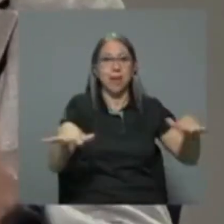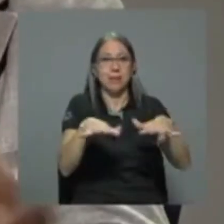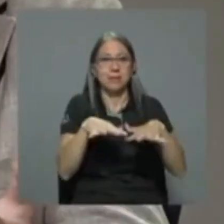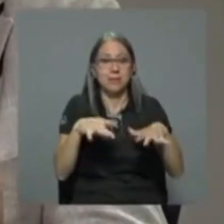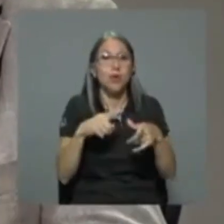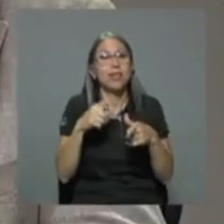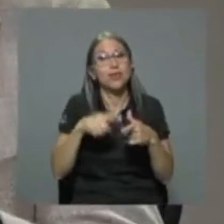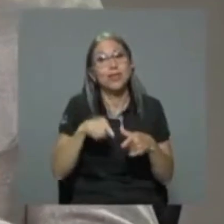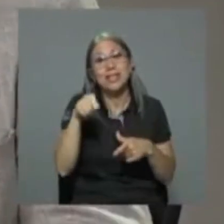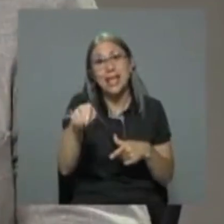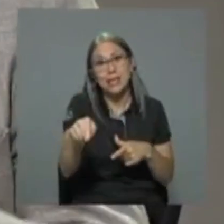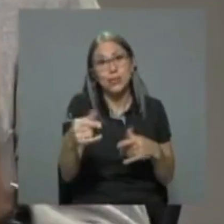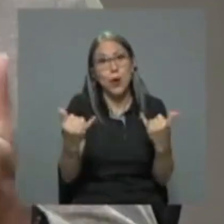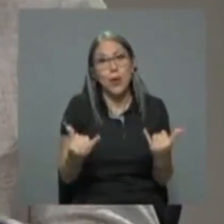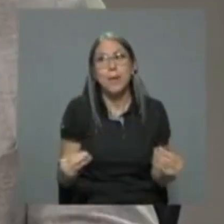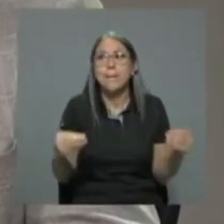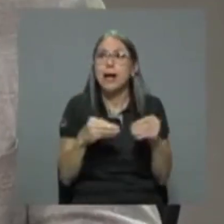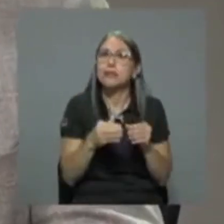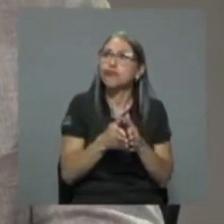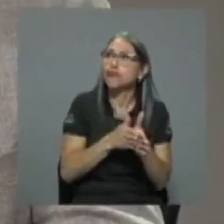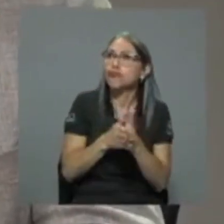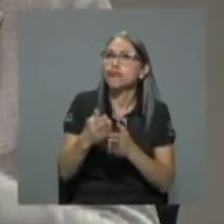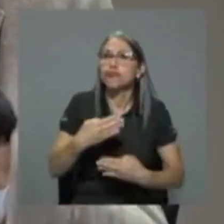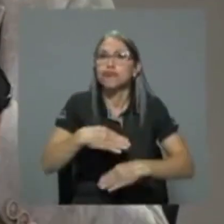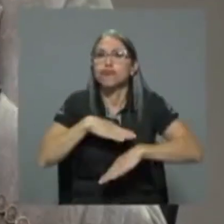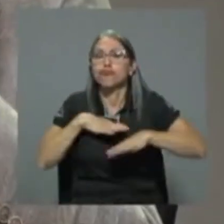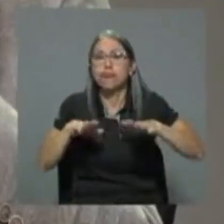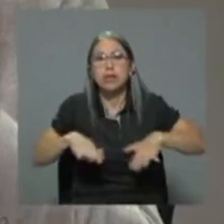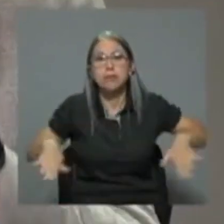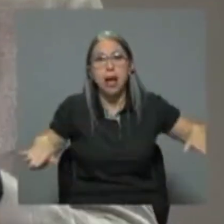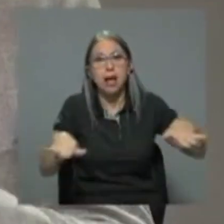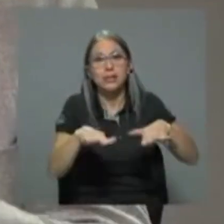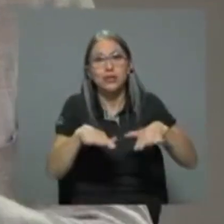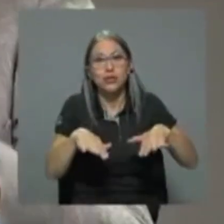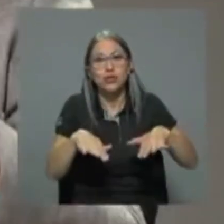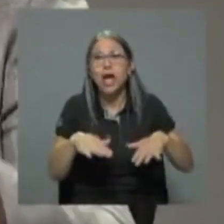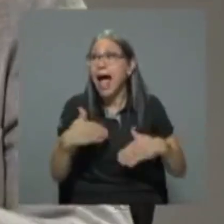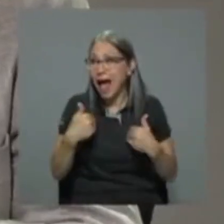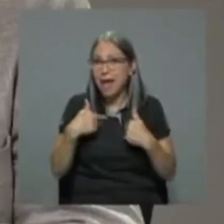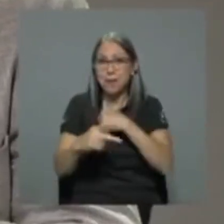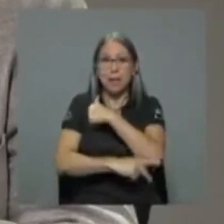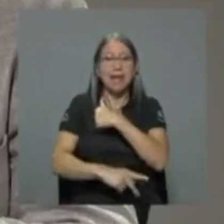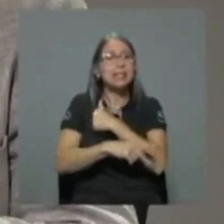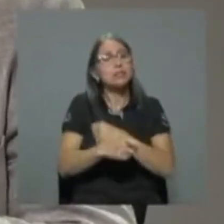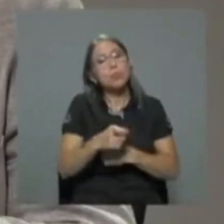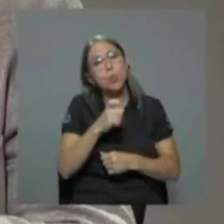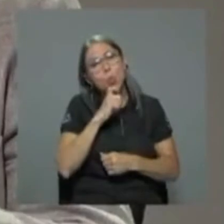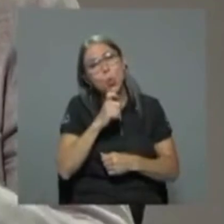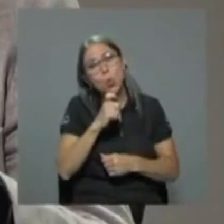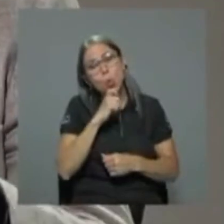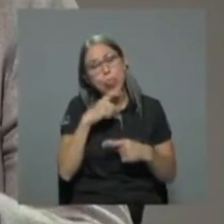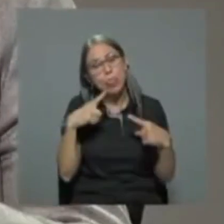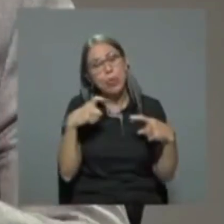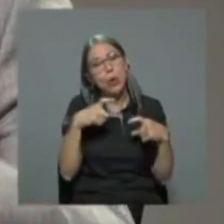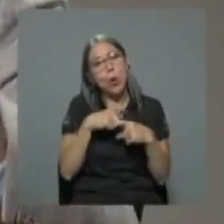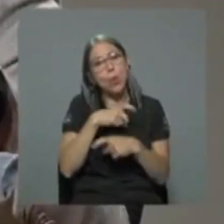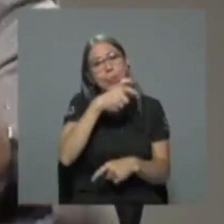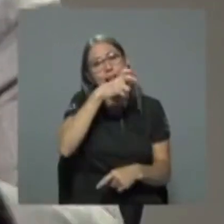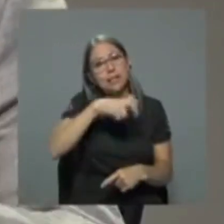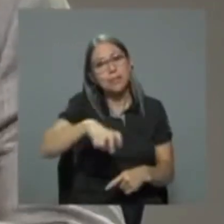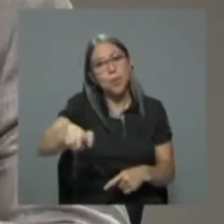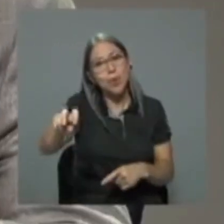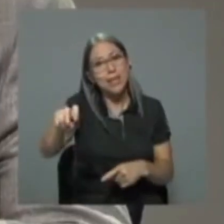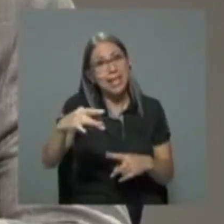son los espacios, en estos países donde es tan complicado el transporte y sobre todo el transporte público, es